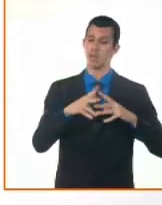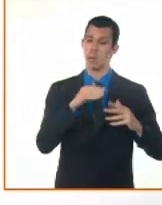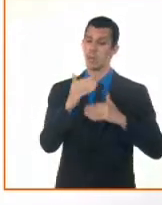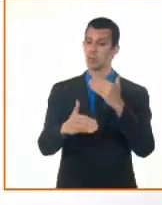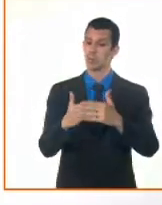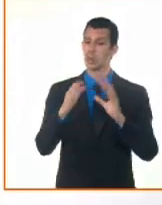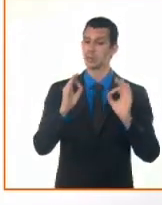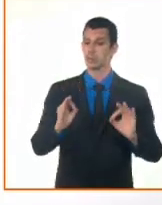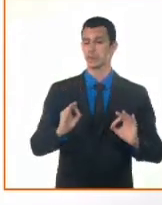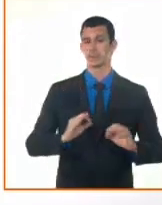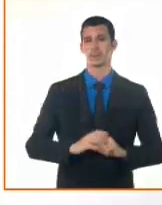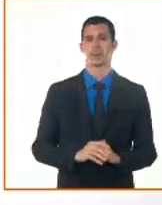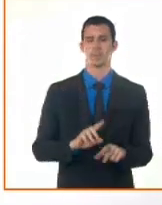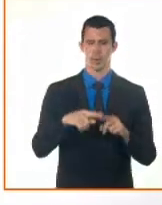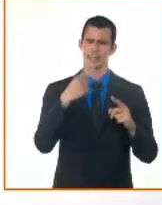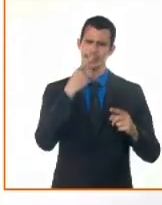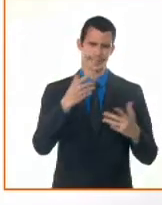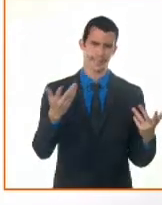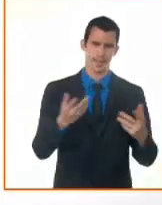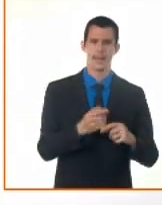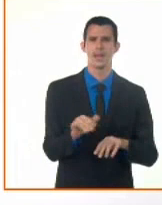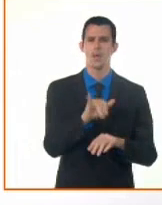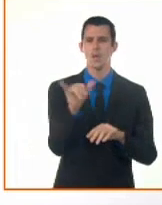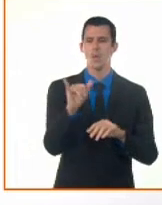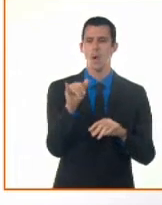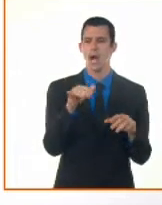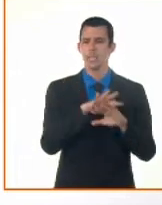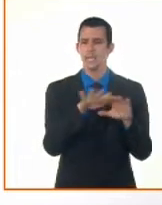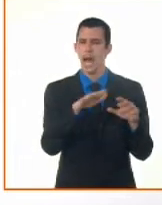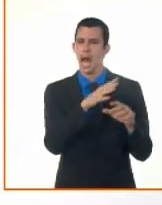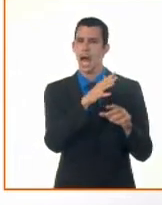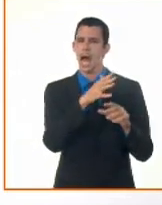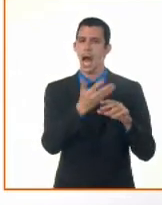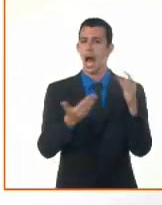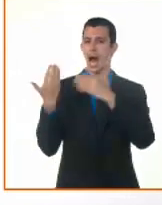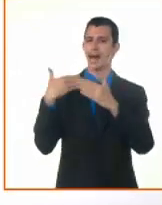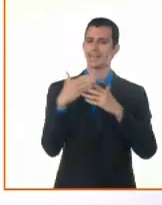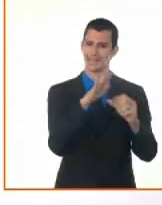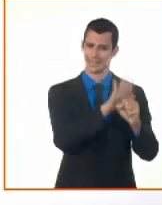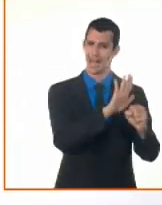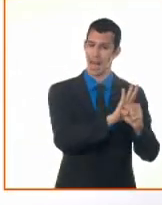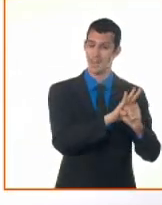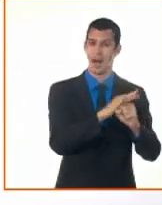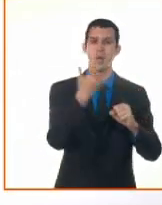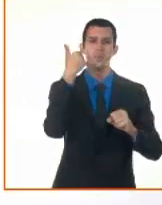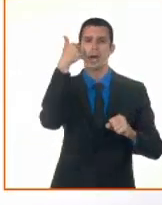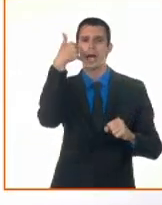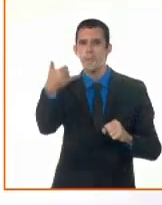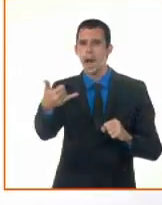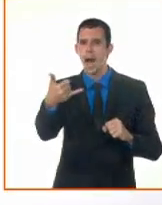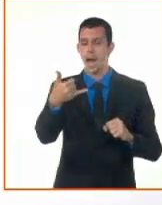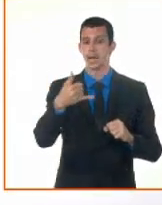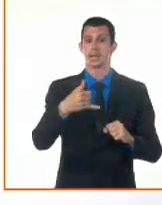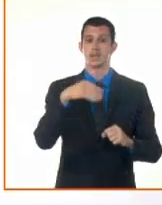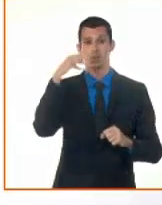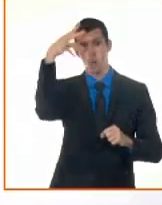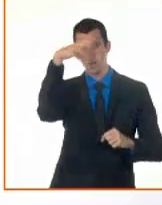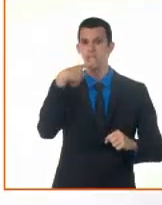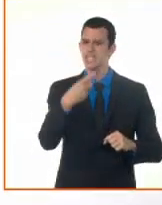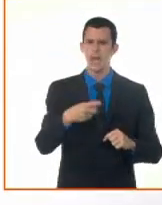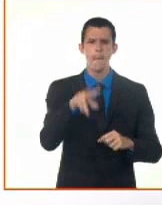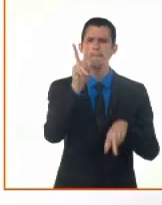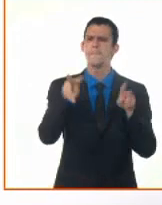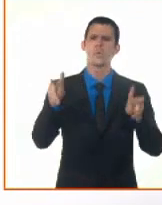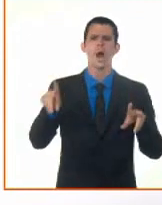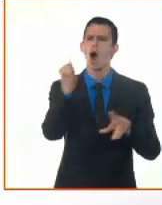al secretario de estado del estado de Georgia que maneja las elecciones diciéndole Búscame no sé si eran once mil o doce mil votos de donde sea